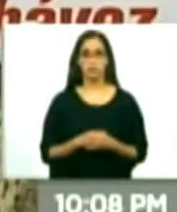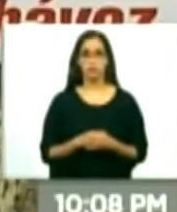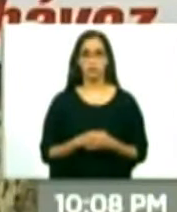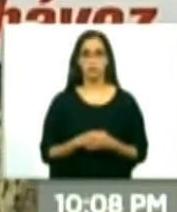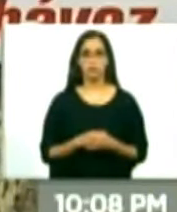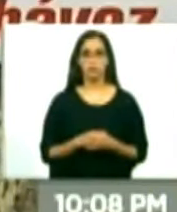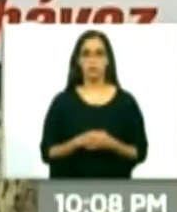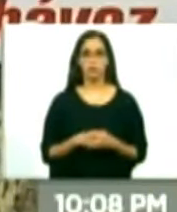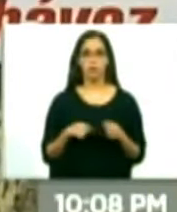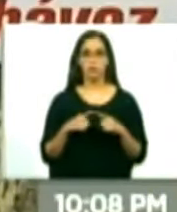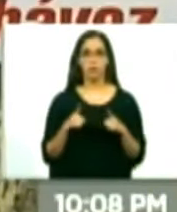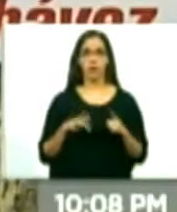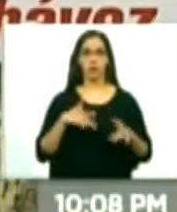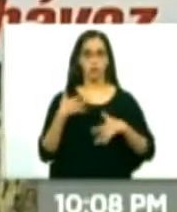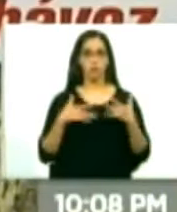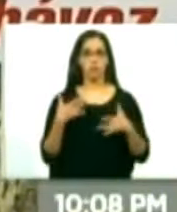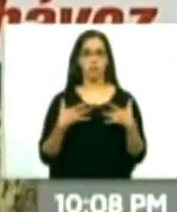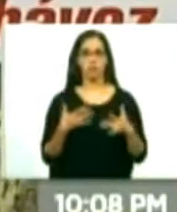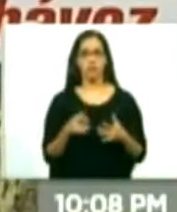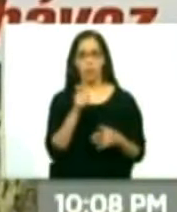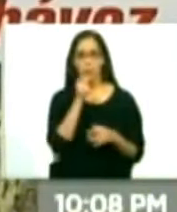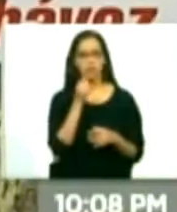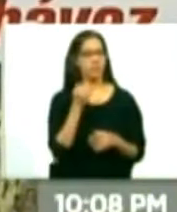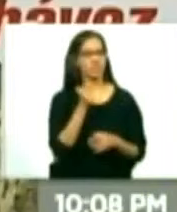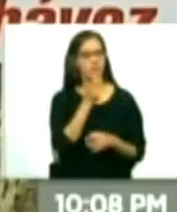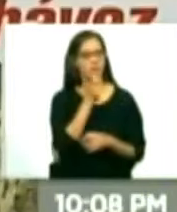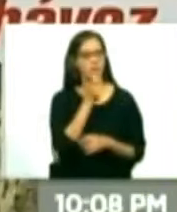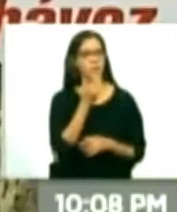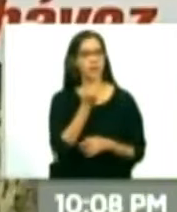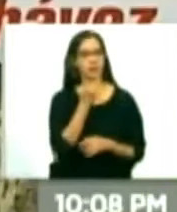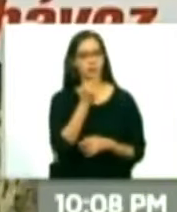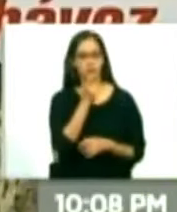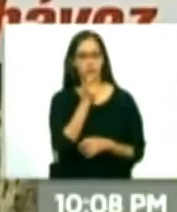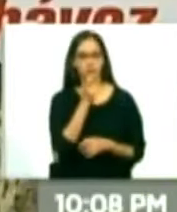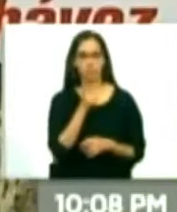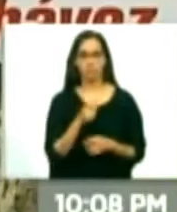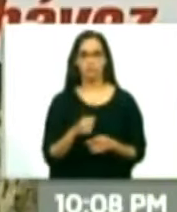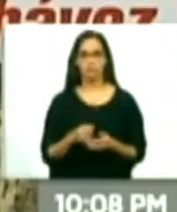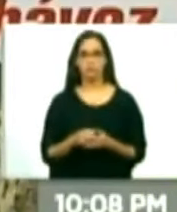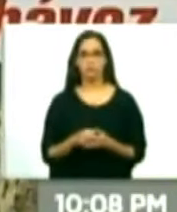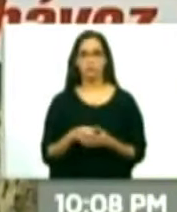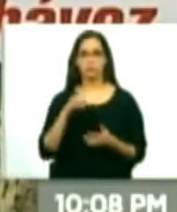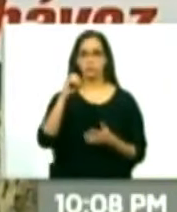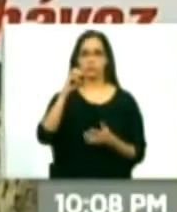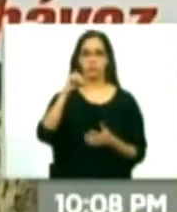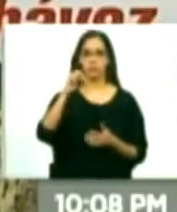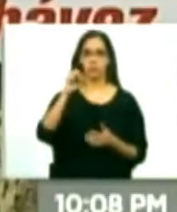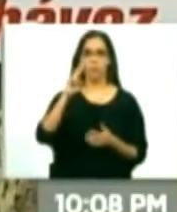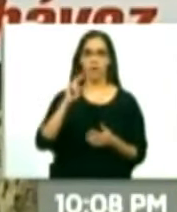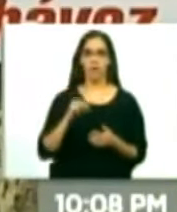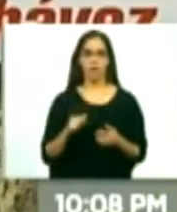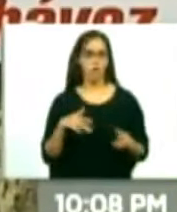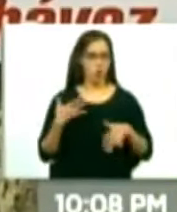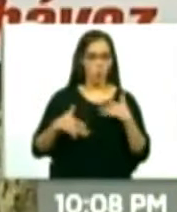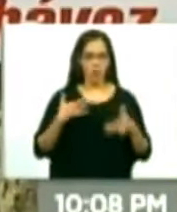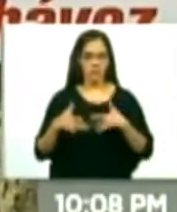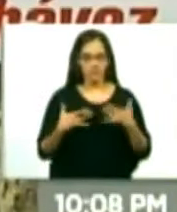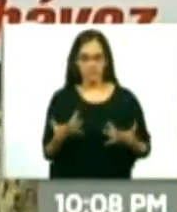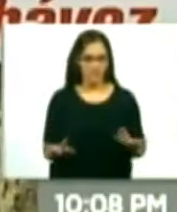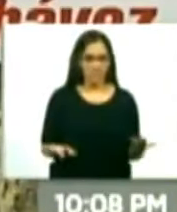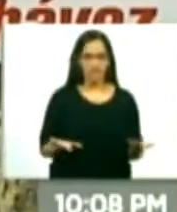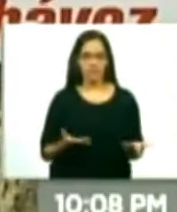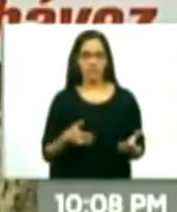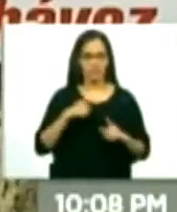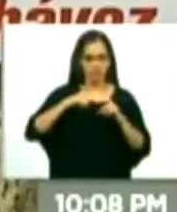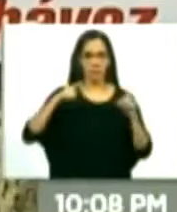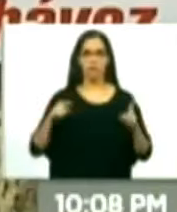Pero uno se siente anímicamente. Me preguntó alguien, ¿quién fue que me dijo? Ah, Omar, ¿cómo se siente de energía, de ánimo? Y